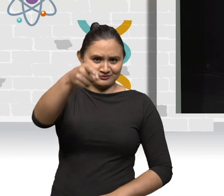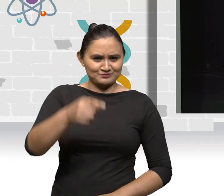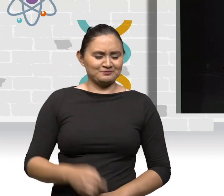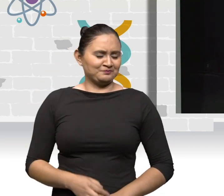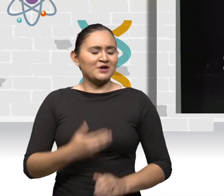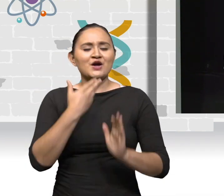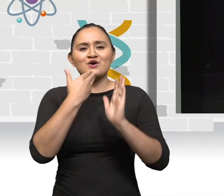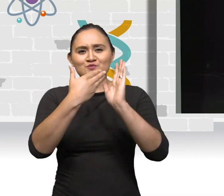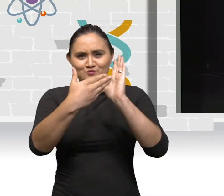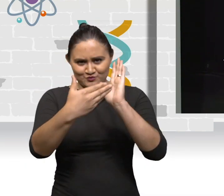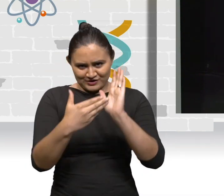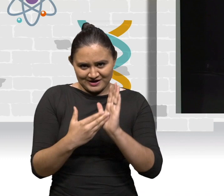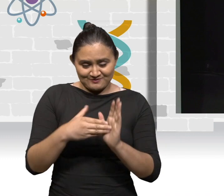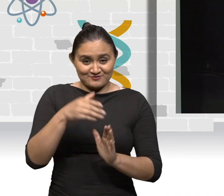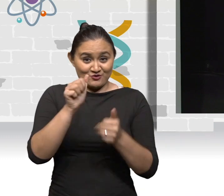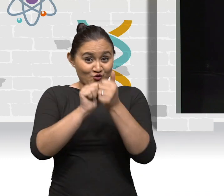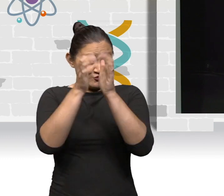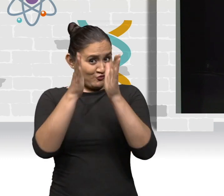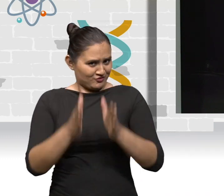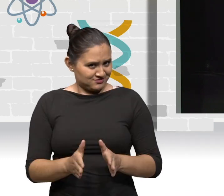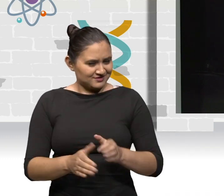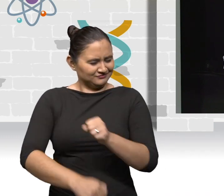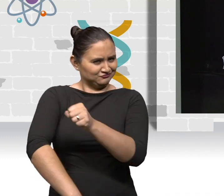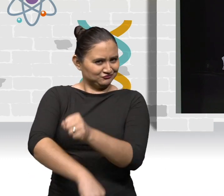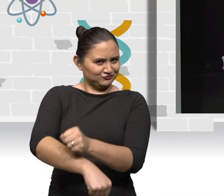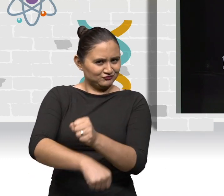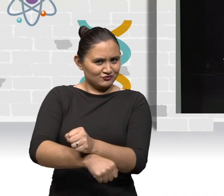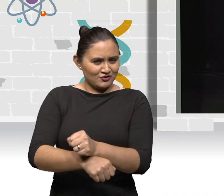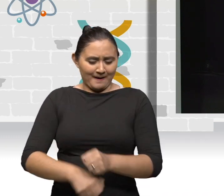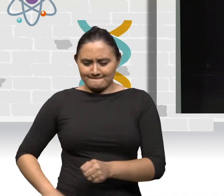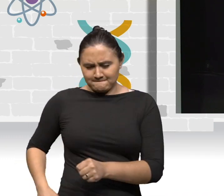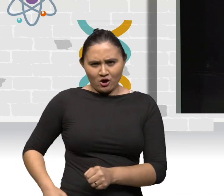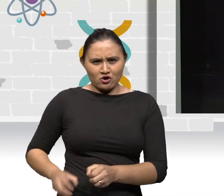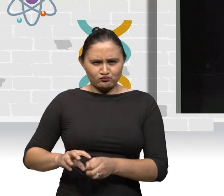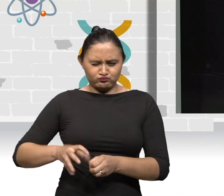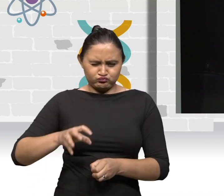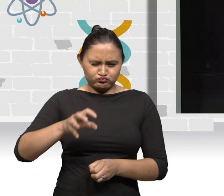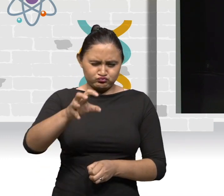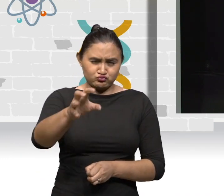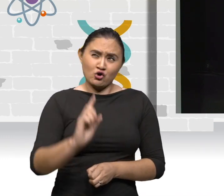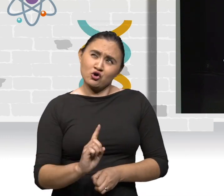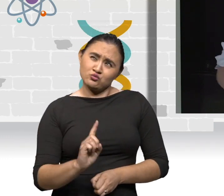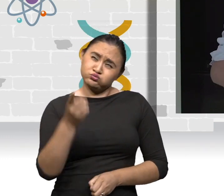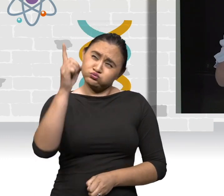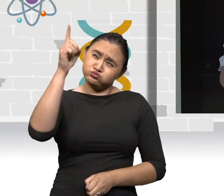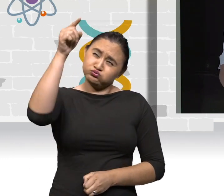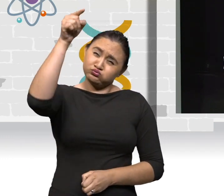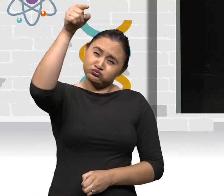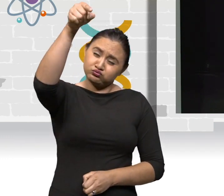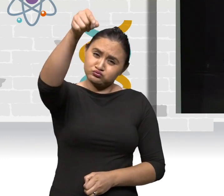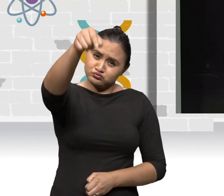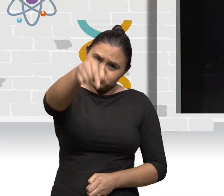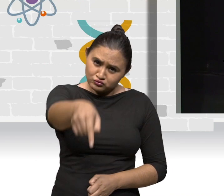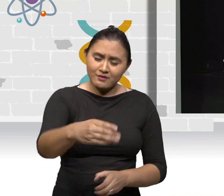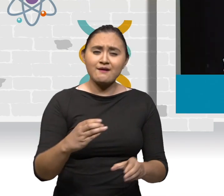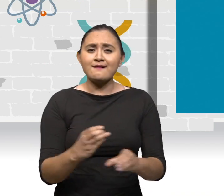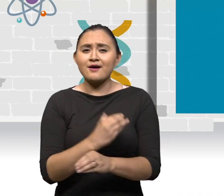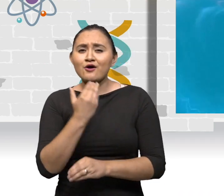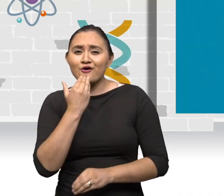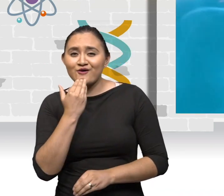qué ángulo crees que un jugador debe patear la pelota para que ésta alcance la altura máxima posible sobre el terreno de